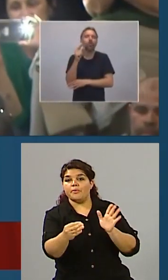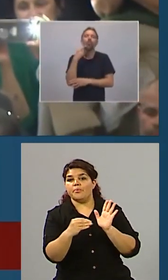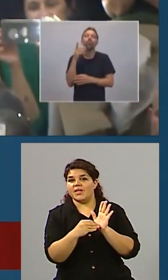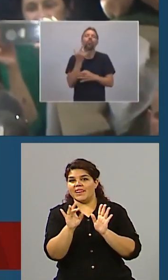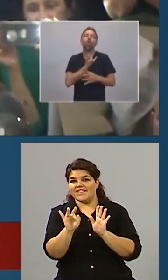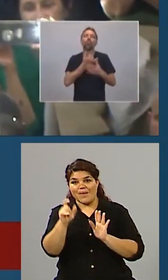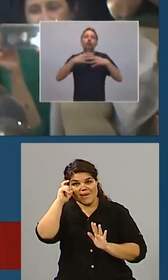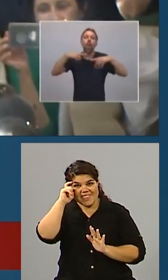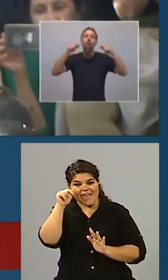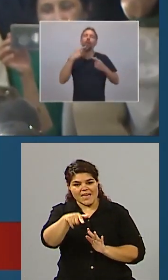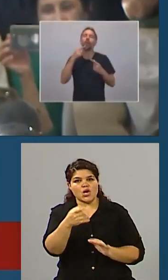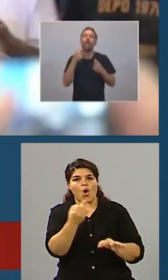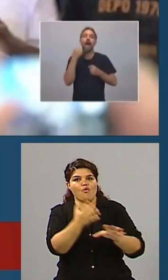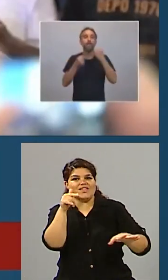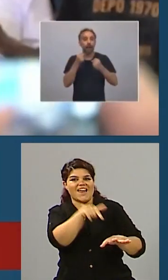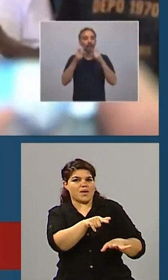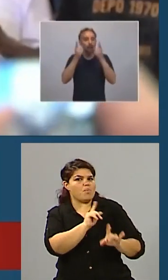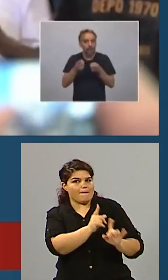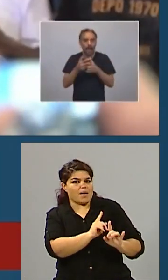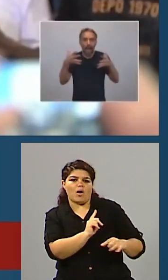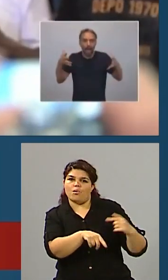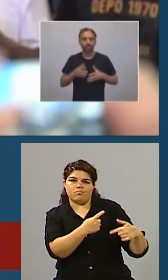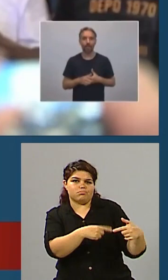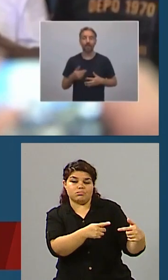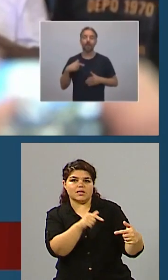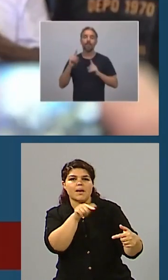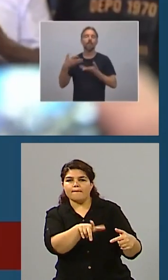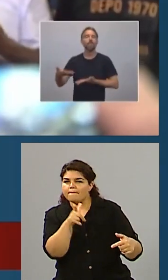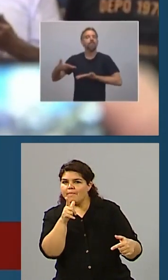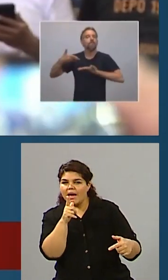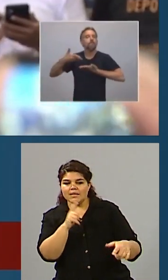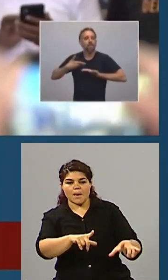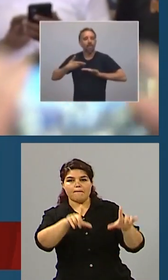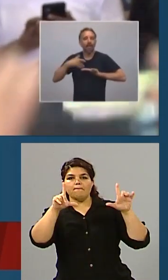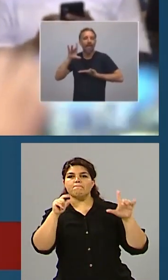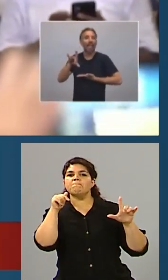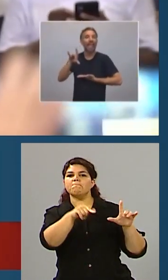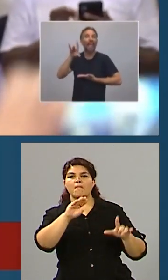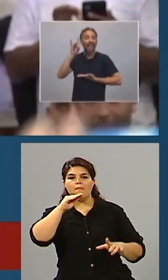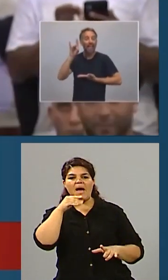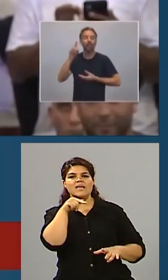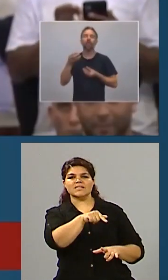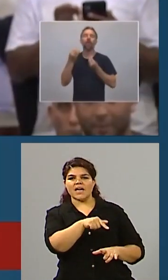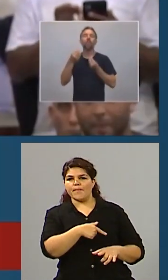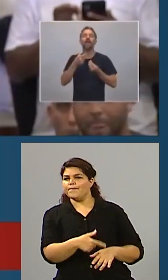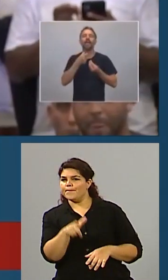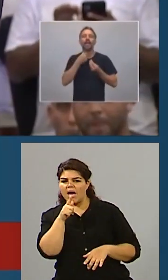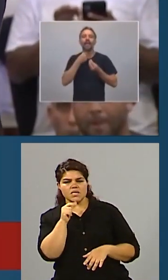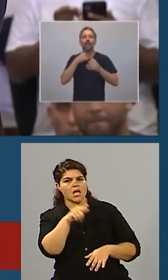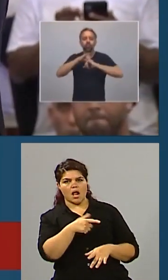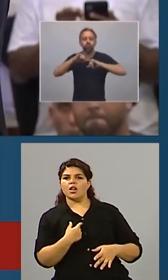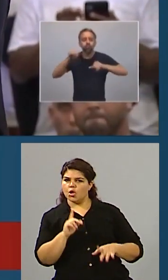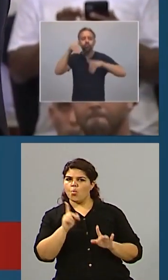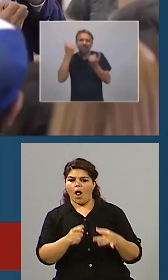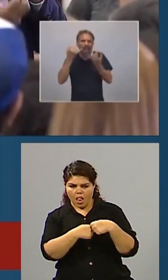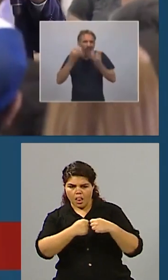nacional, probablemente la figura de Massa sea recordada como aquel que fue capaz de ponerle el pecho a una